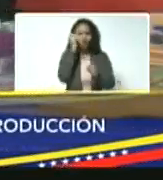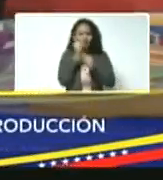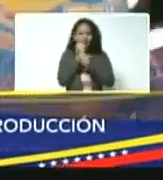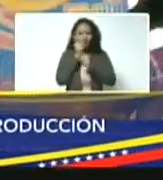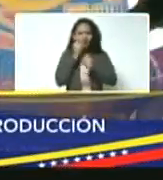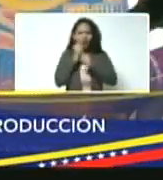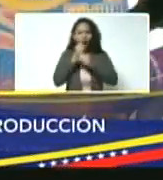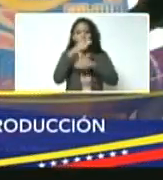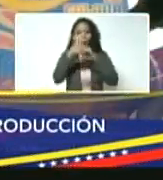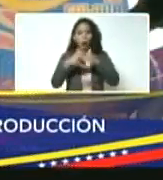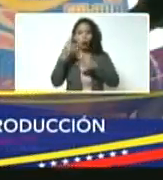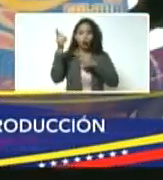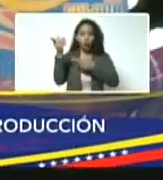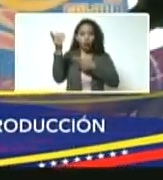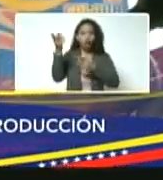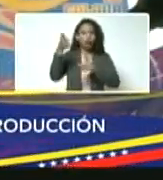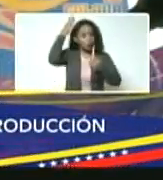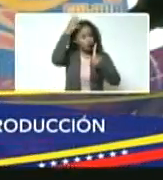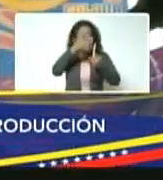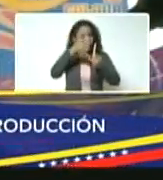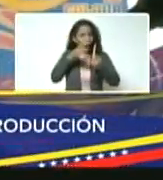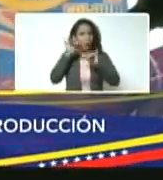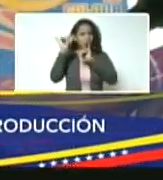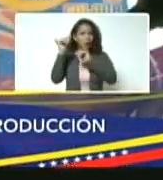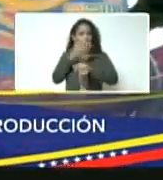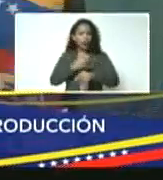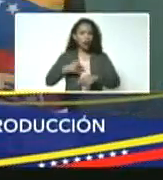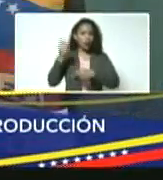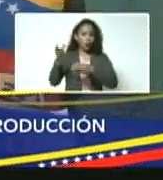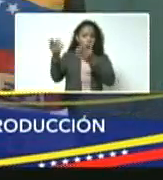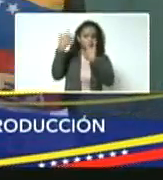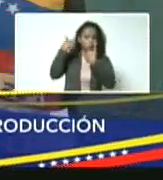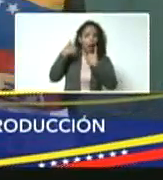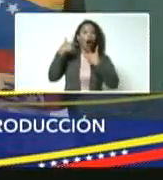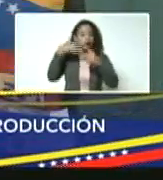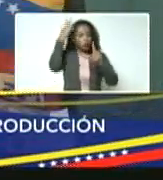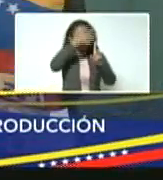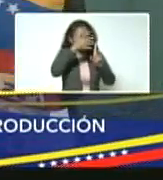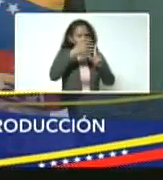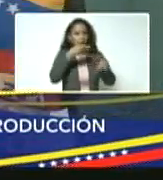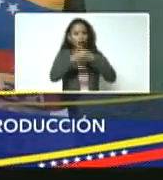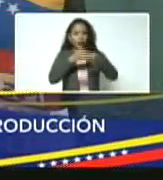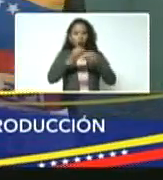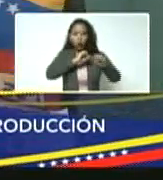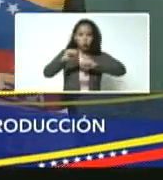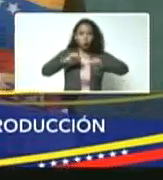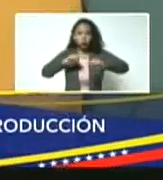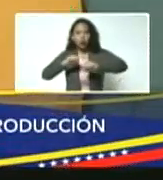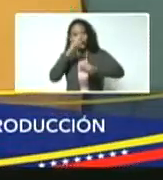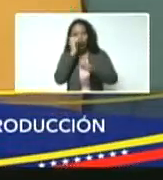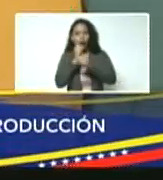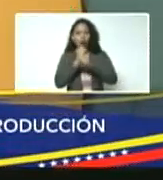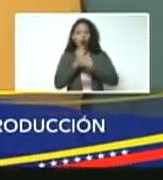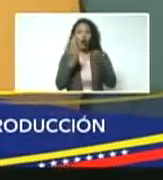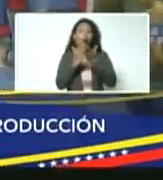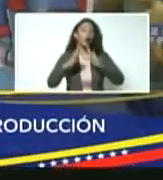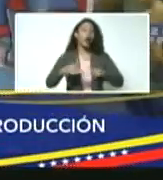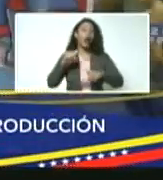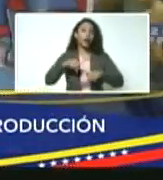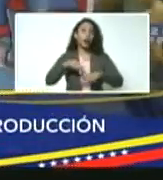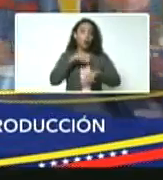bajo sus instrucciones, bajo las instrucciones de nuestra querida vicepresidenta, donde bueno, las escuelas están en